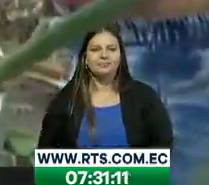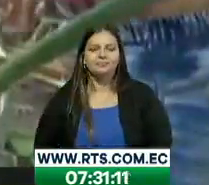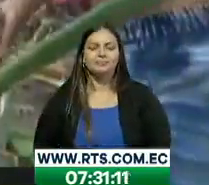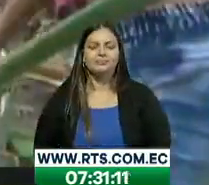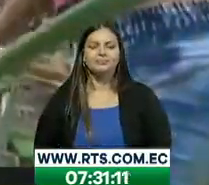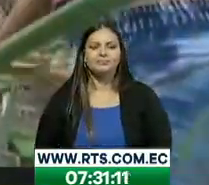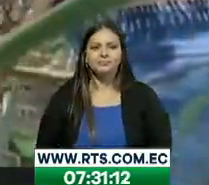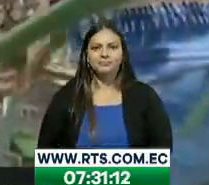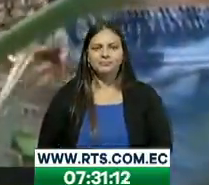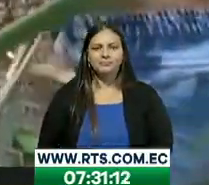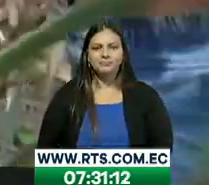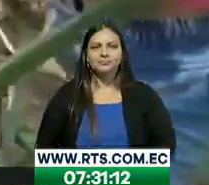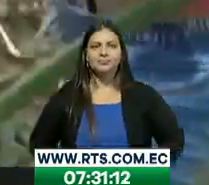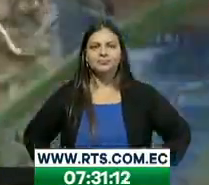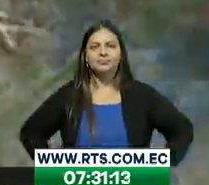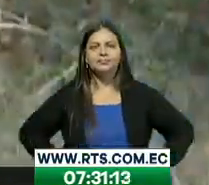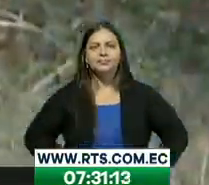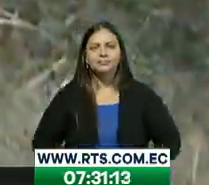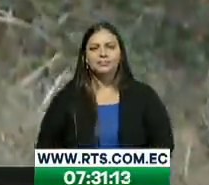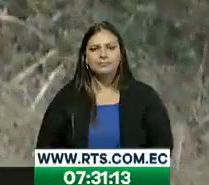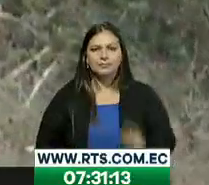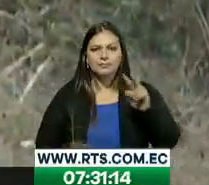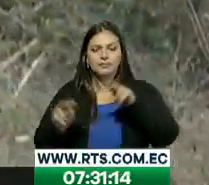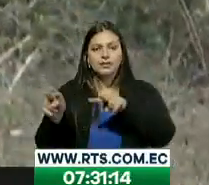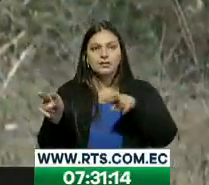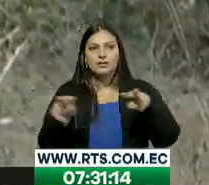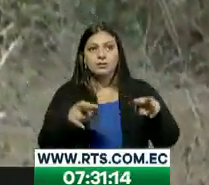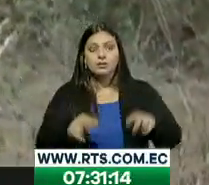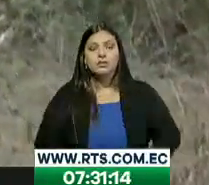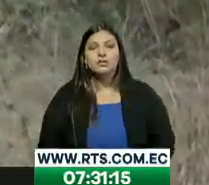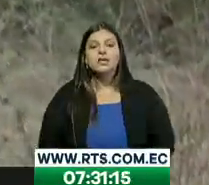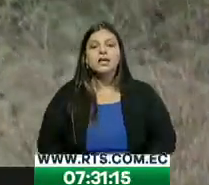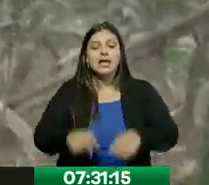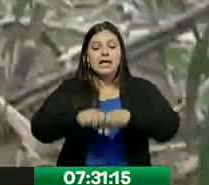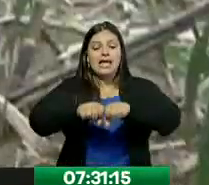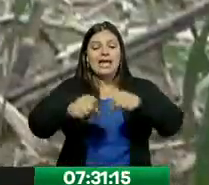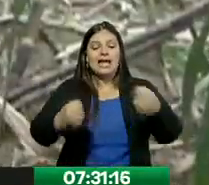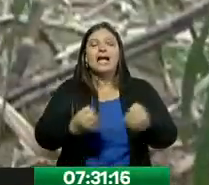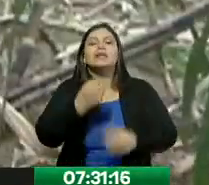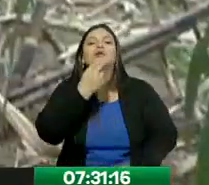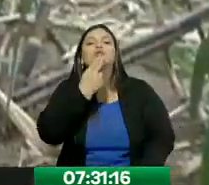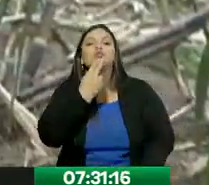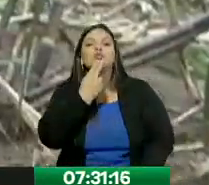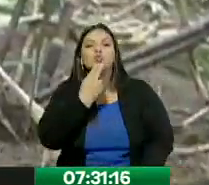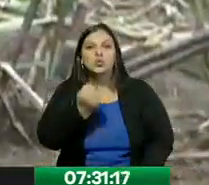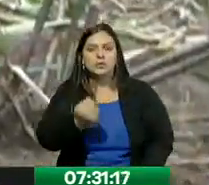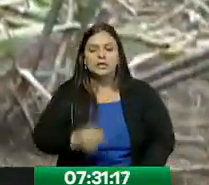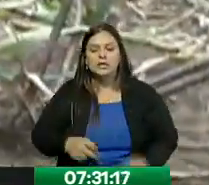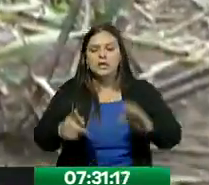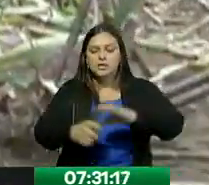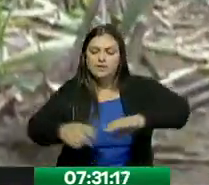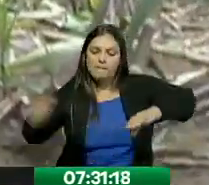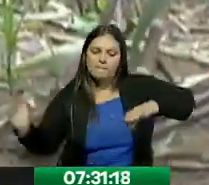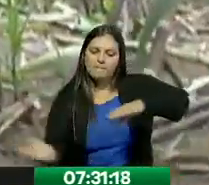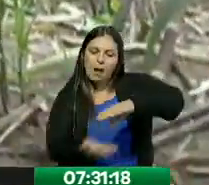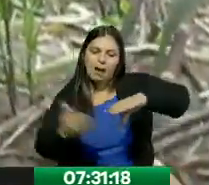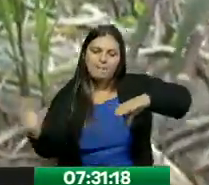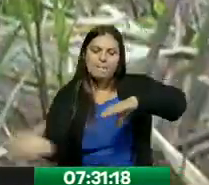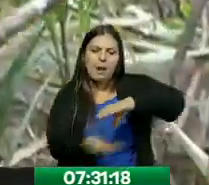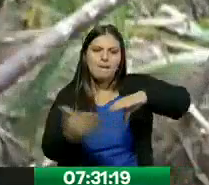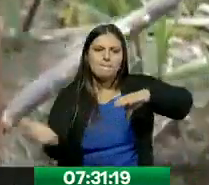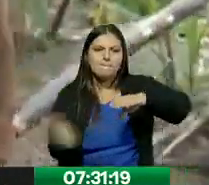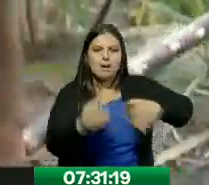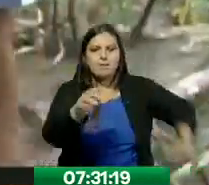Juan apura los primeros cortes en la víspera de la producción diaria en su finca. La elaboración de la panela es